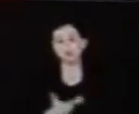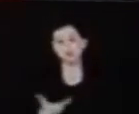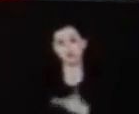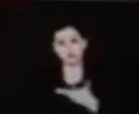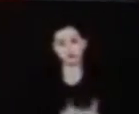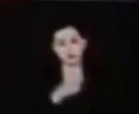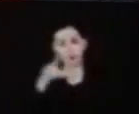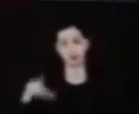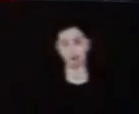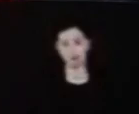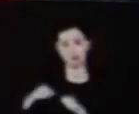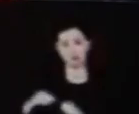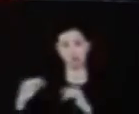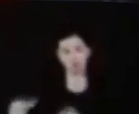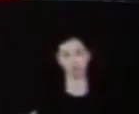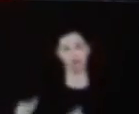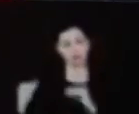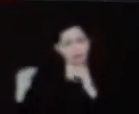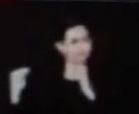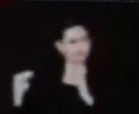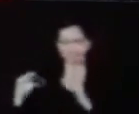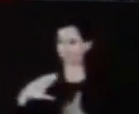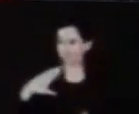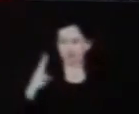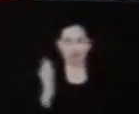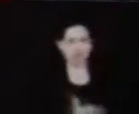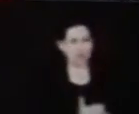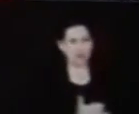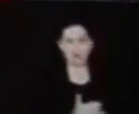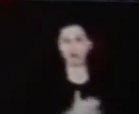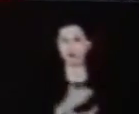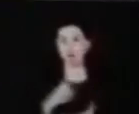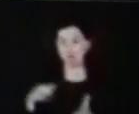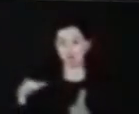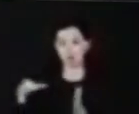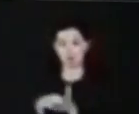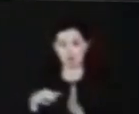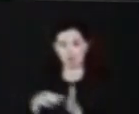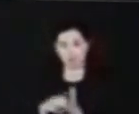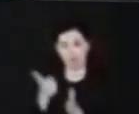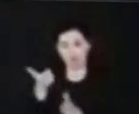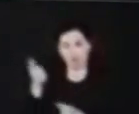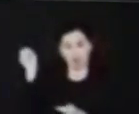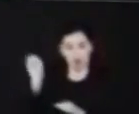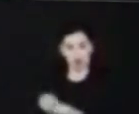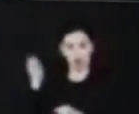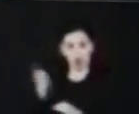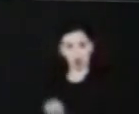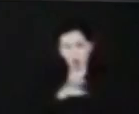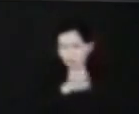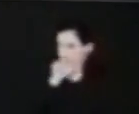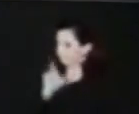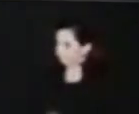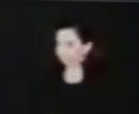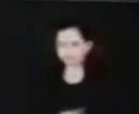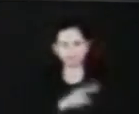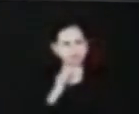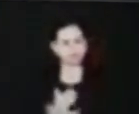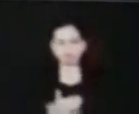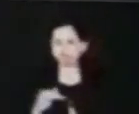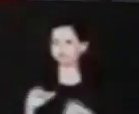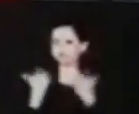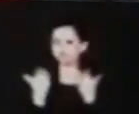altos funcionarios públicos. Ya no habrá cajas de ahorro especial para los altos funcionarios públicos. Ya no hay, ya